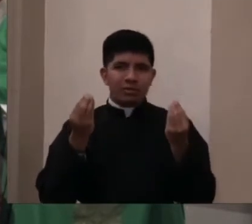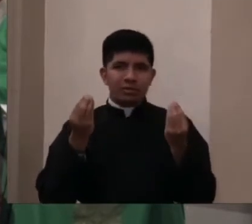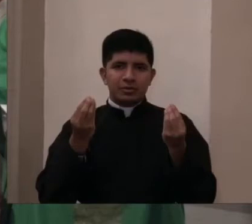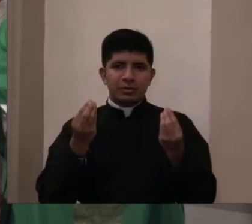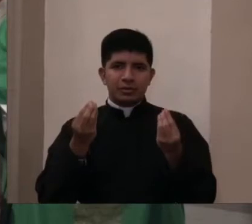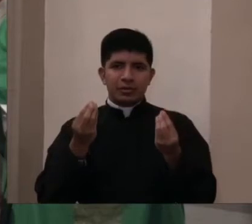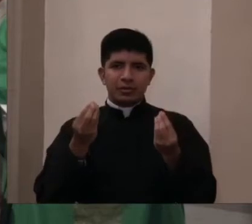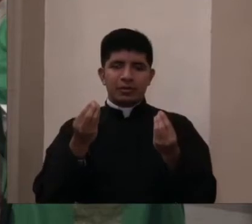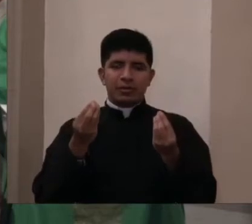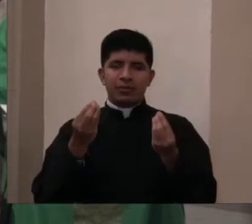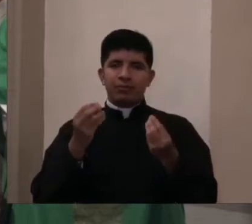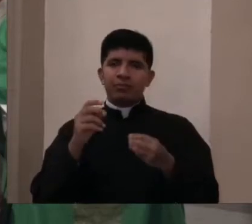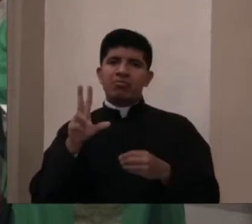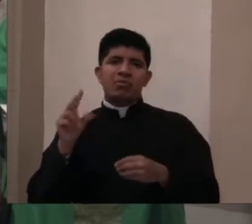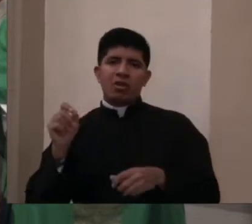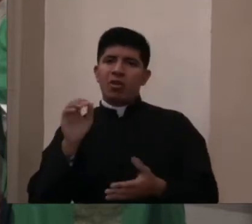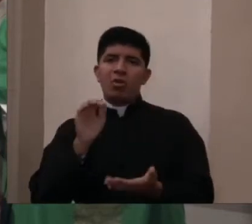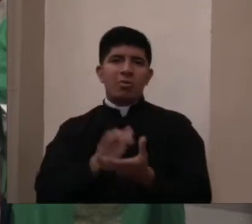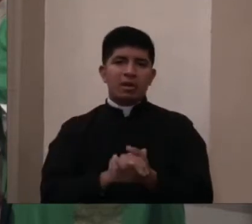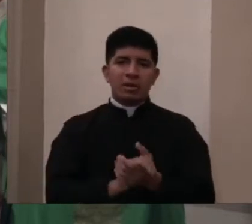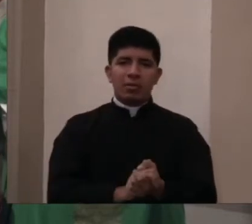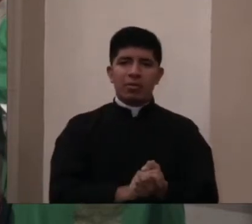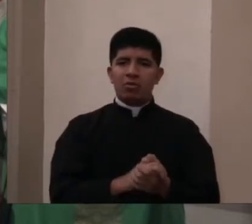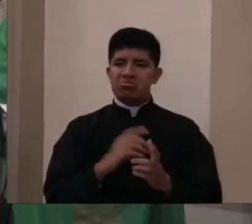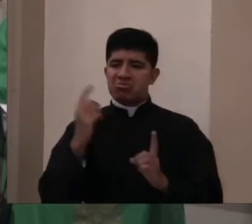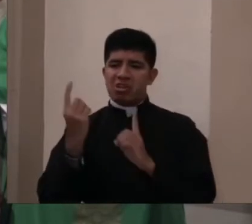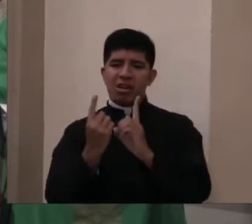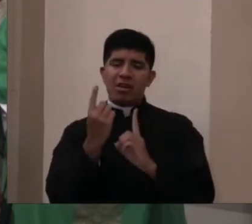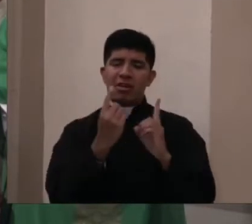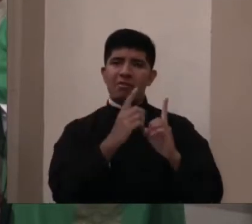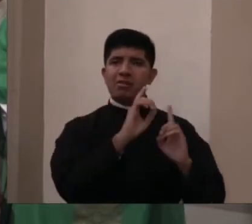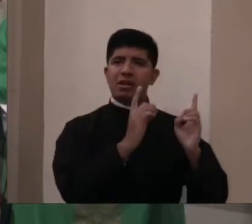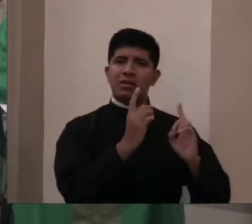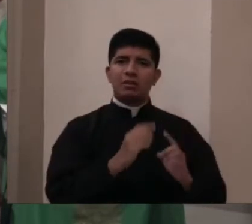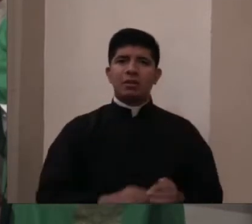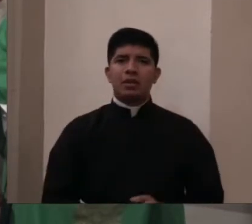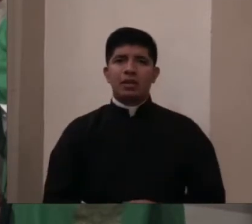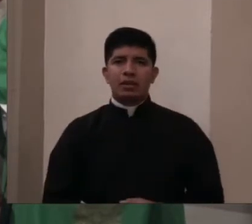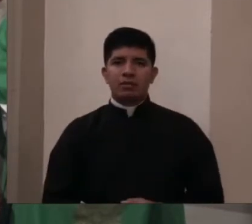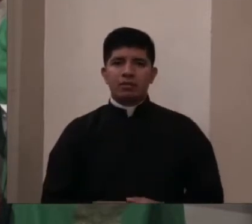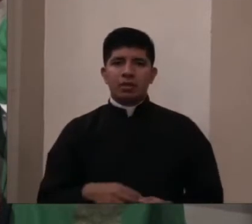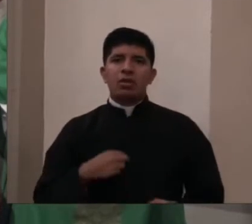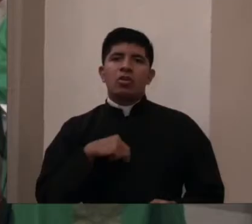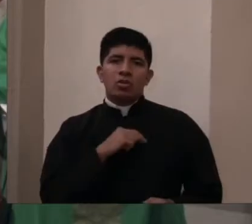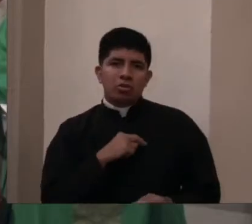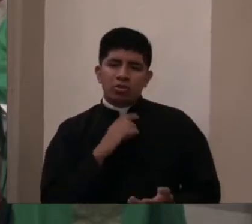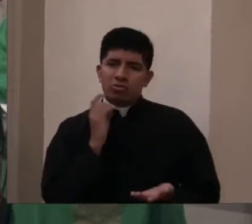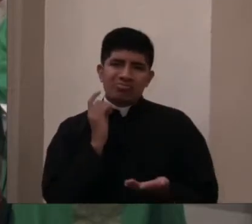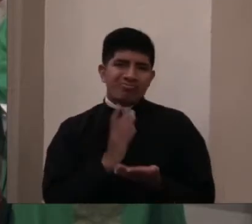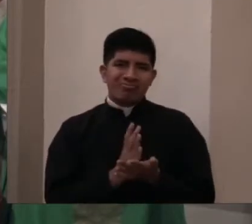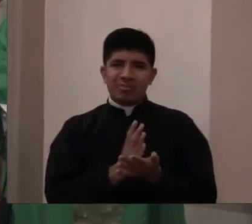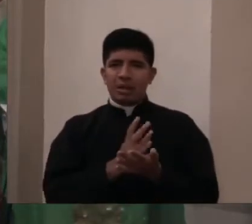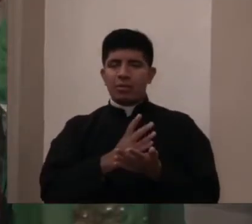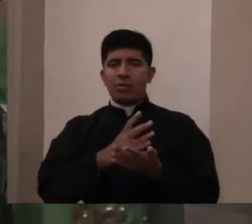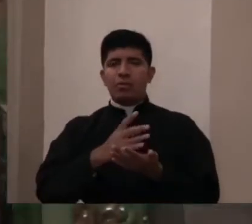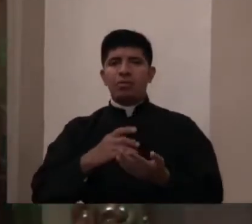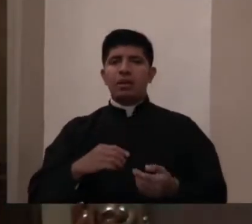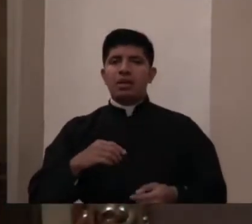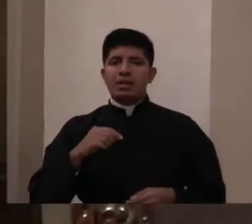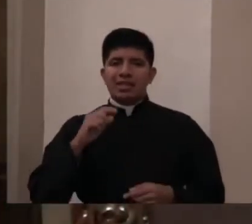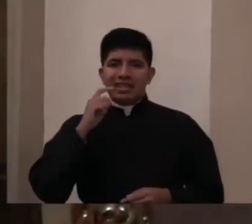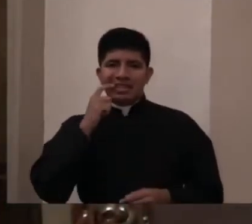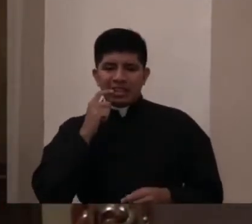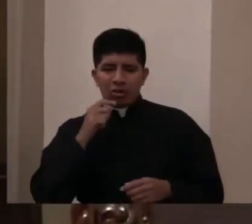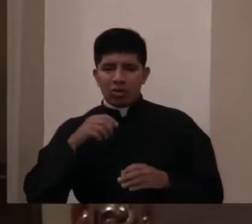a los matrimonios, a las parejas, sino que con frecuencia somos celosos de los compañeros de